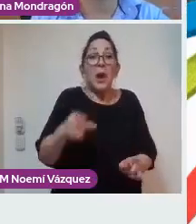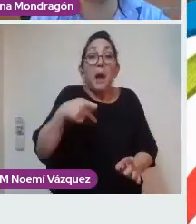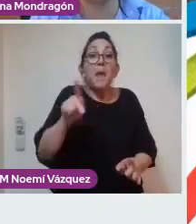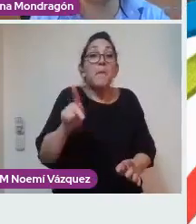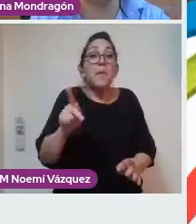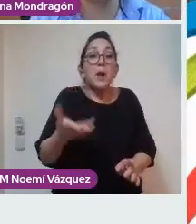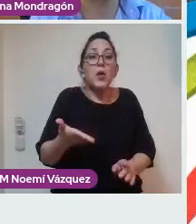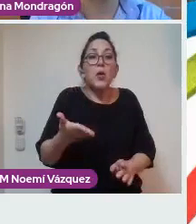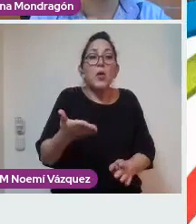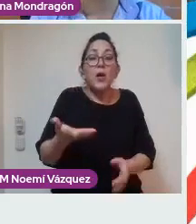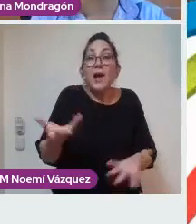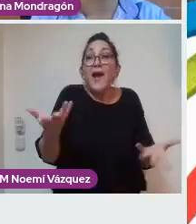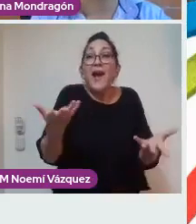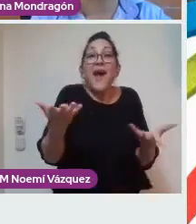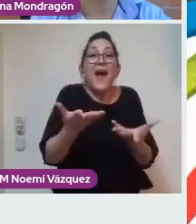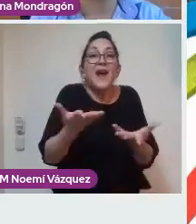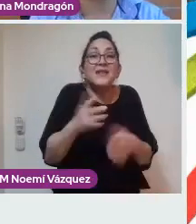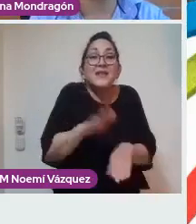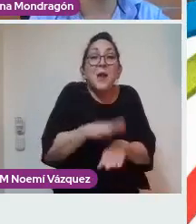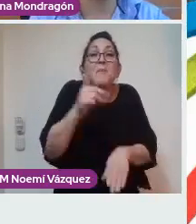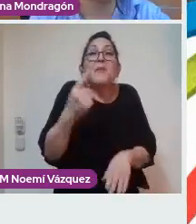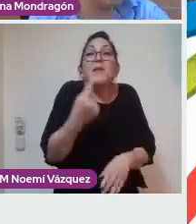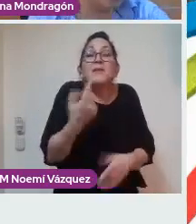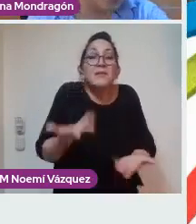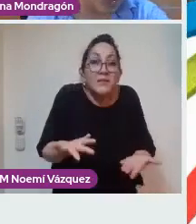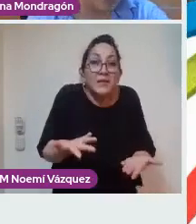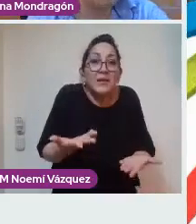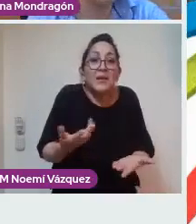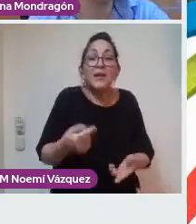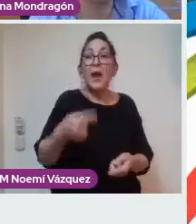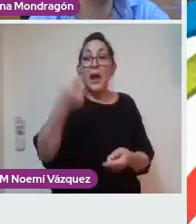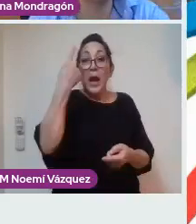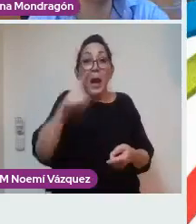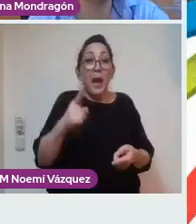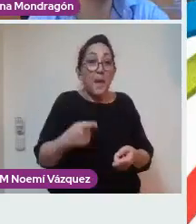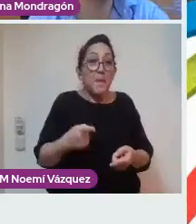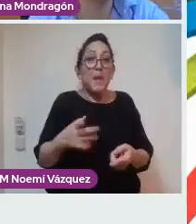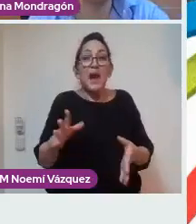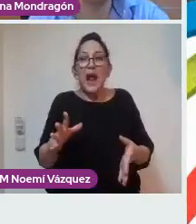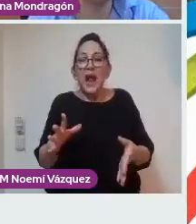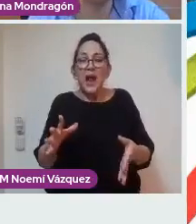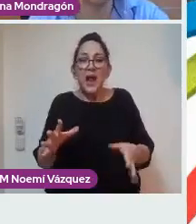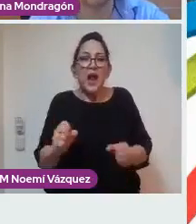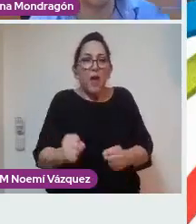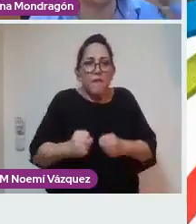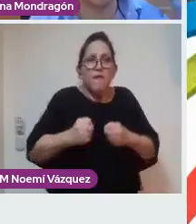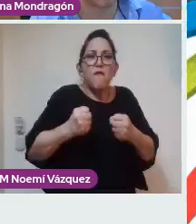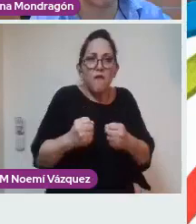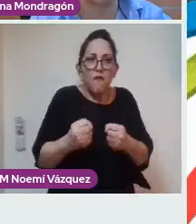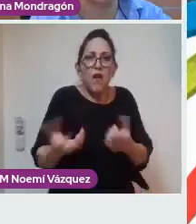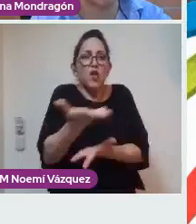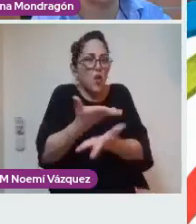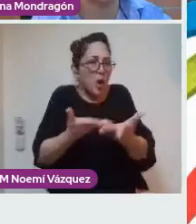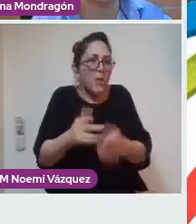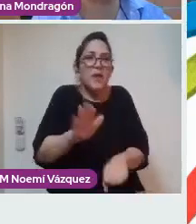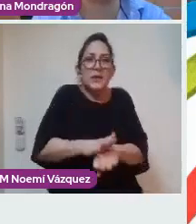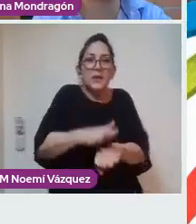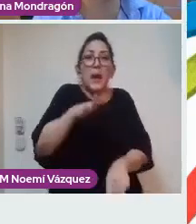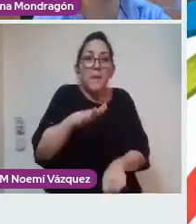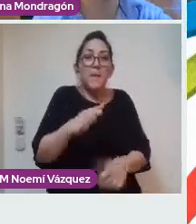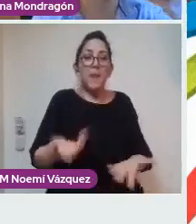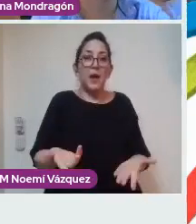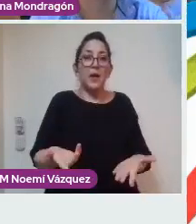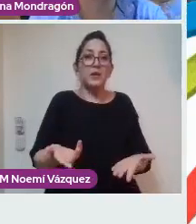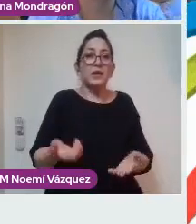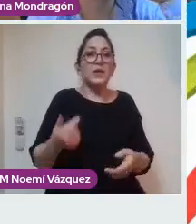pues romperla? ¿Y qué puedo hacer si está muy débil, si es muy... O sea, me informa cada vez que tengo que ir a firmar